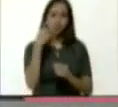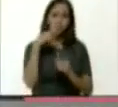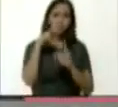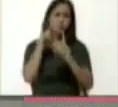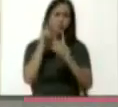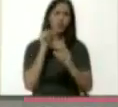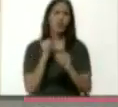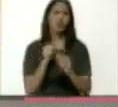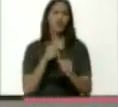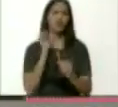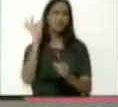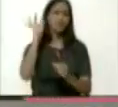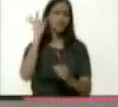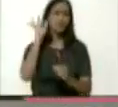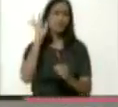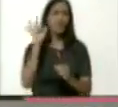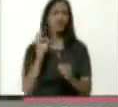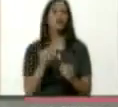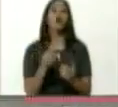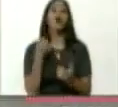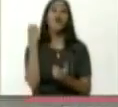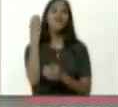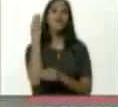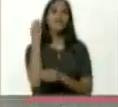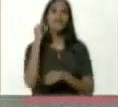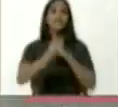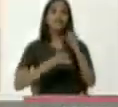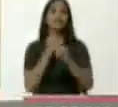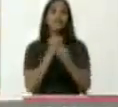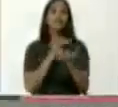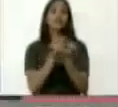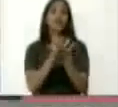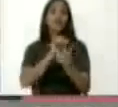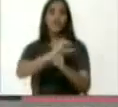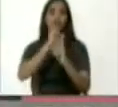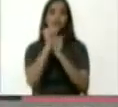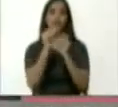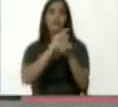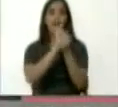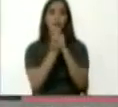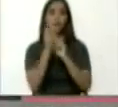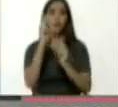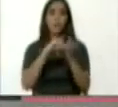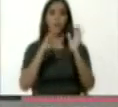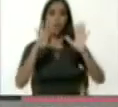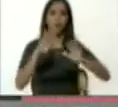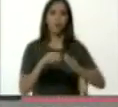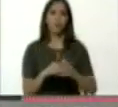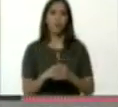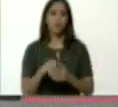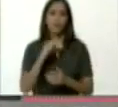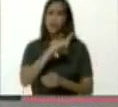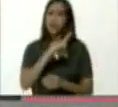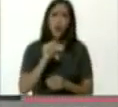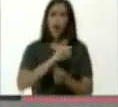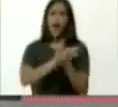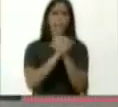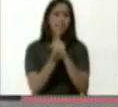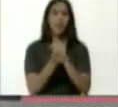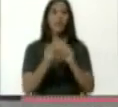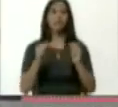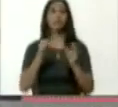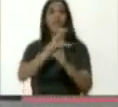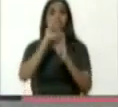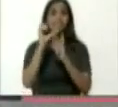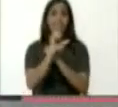en la Conferencia Internacional sobre el Cambio Climático en 2009. No cambiemos el clima, cambiemos el sistema y en